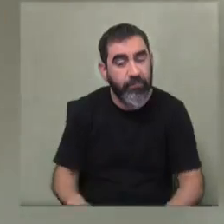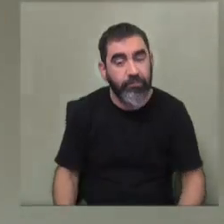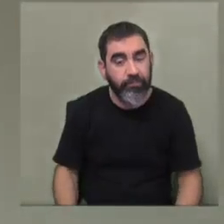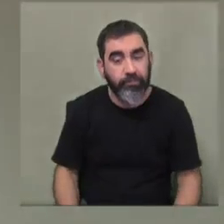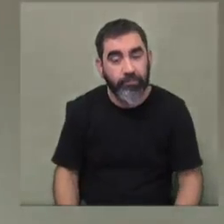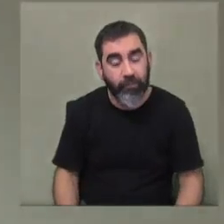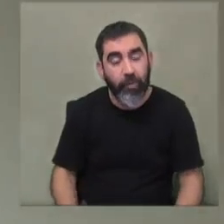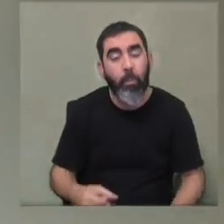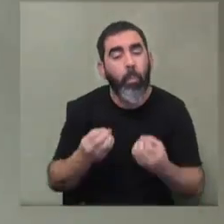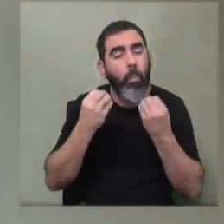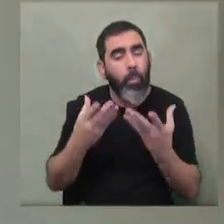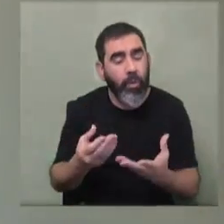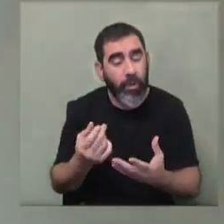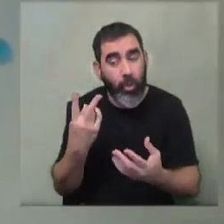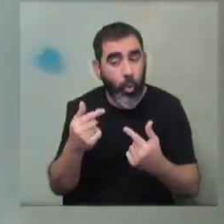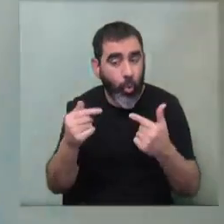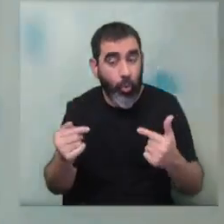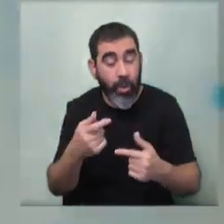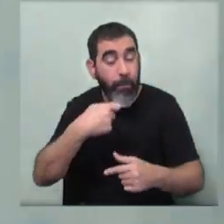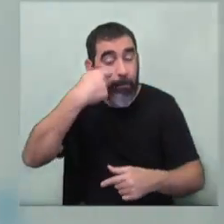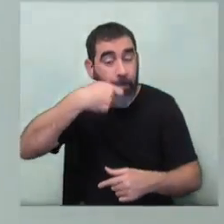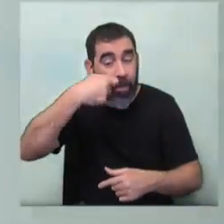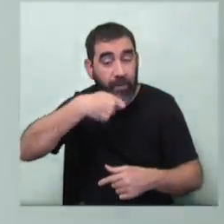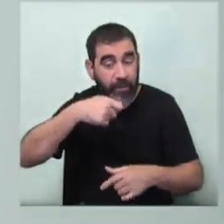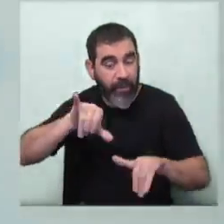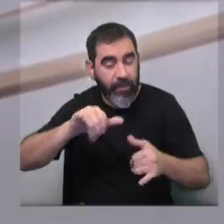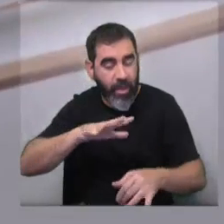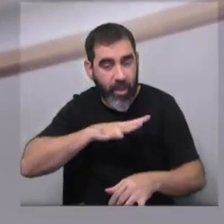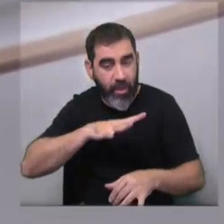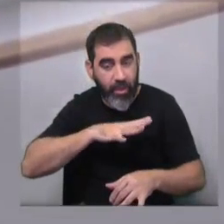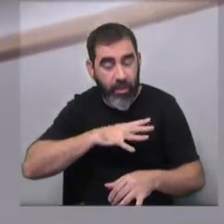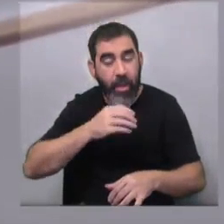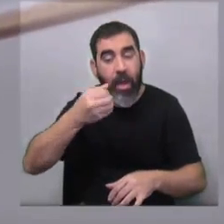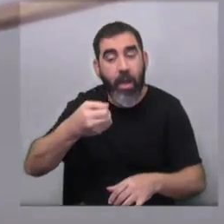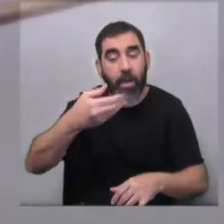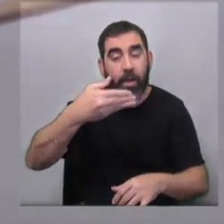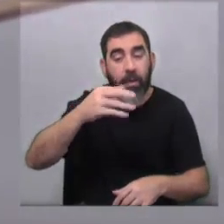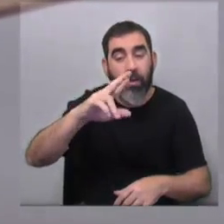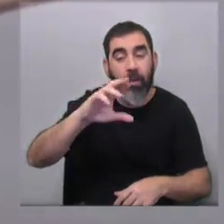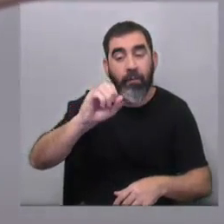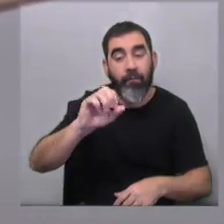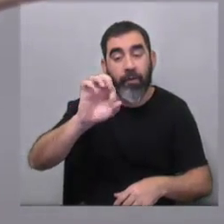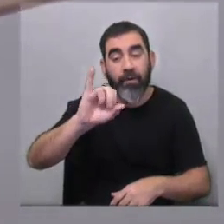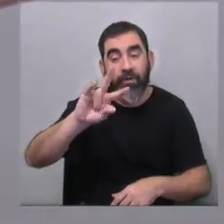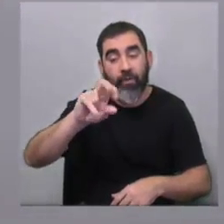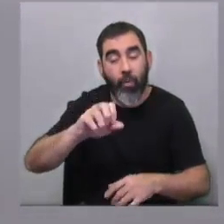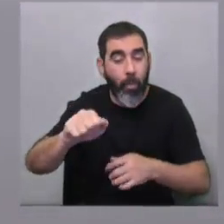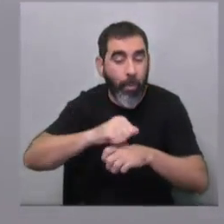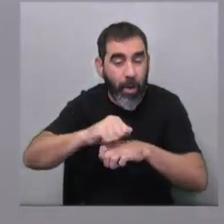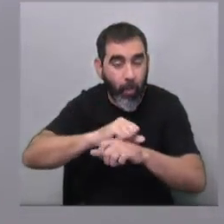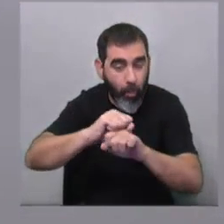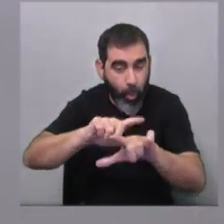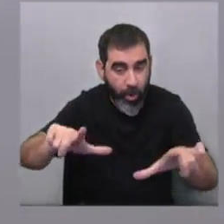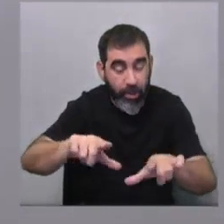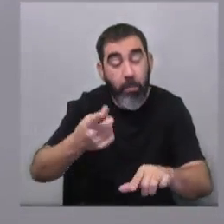dos explicaciones. Una es que las pastas de dientes en sí ya contienen abrasivos para pulir, pero también es